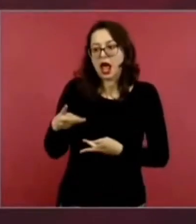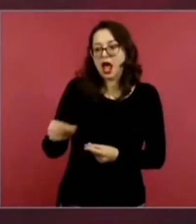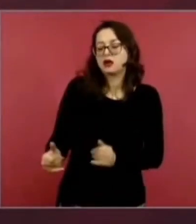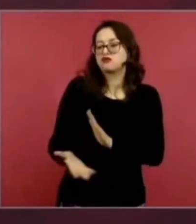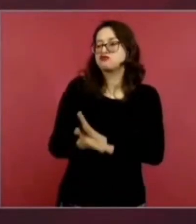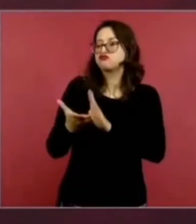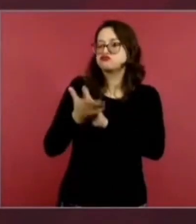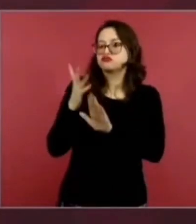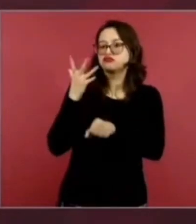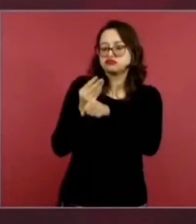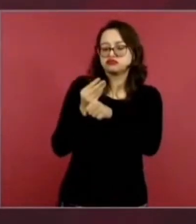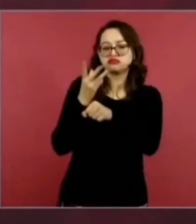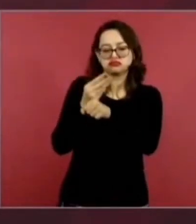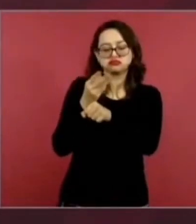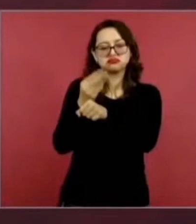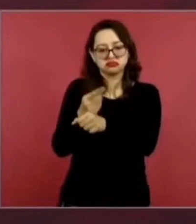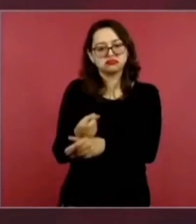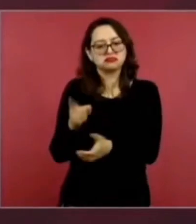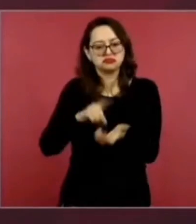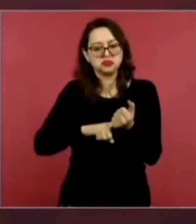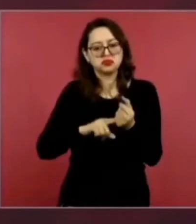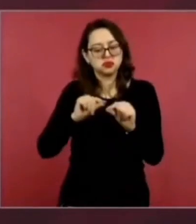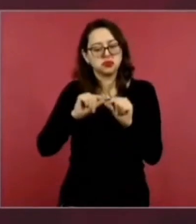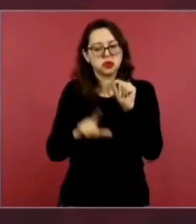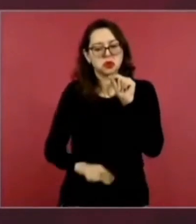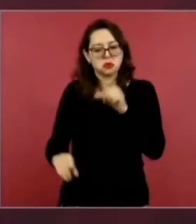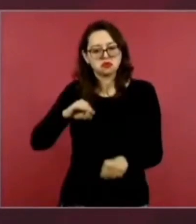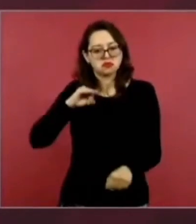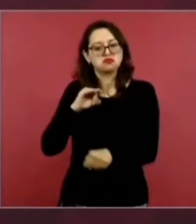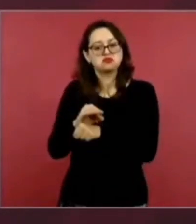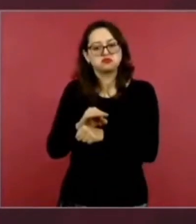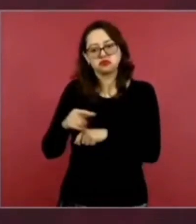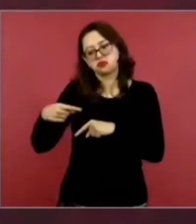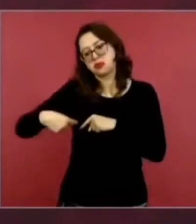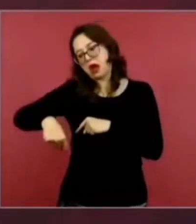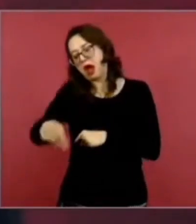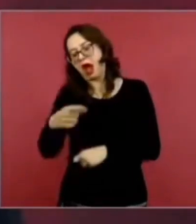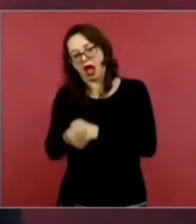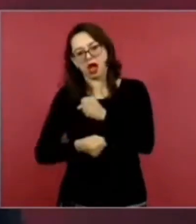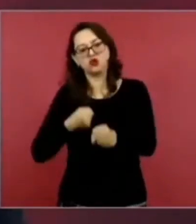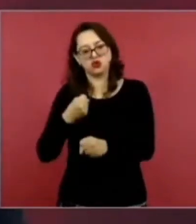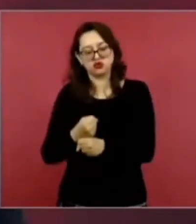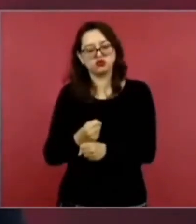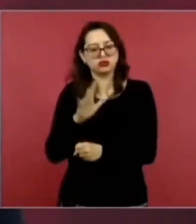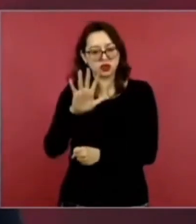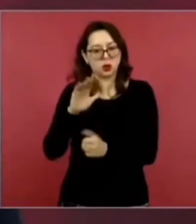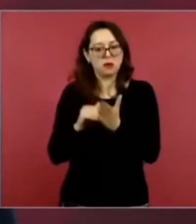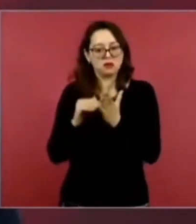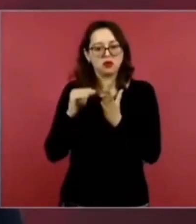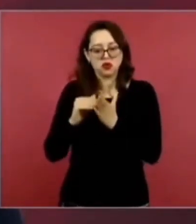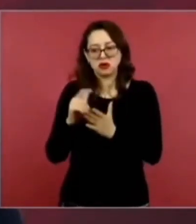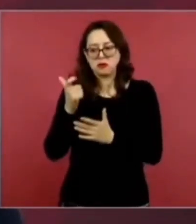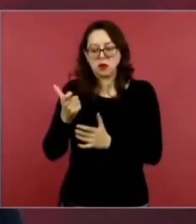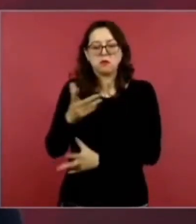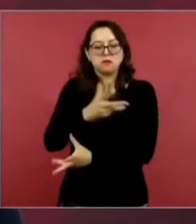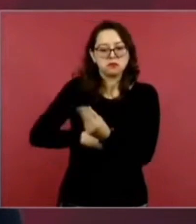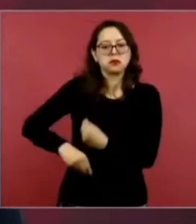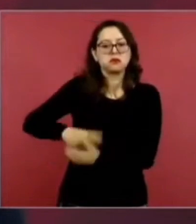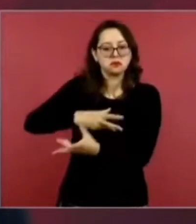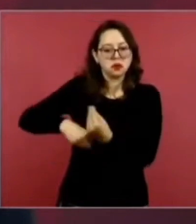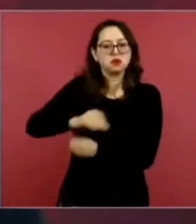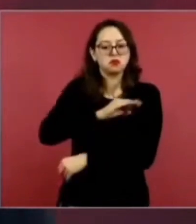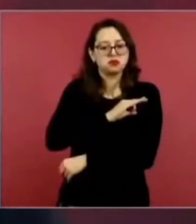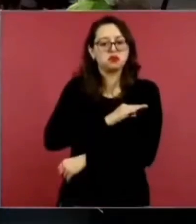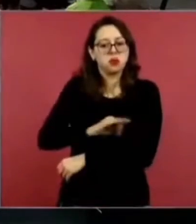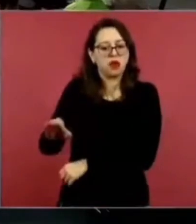reconstrucción en Guerrero. De esta manera, durante el año podríamos reembolsar hasta 5,000 millones de pesos con este seguro paramétrico,